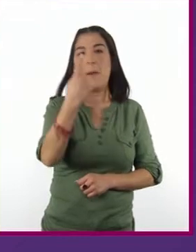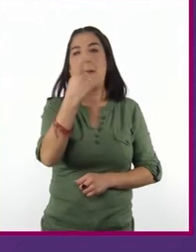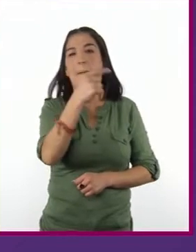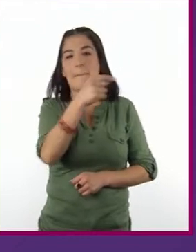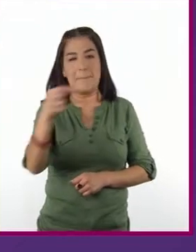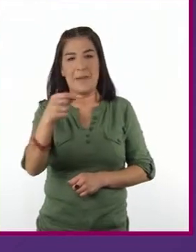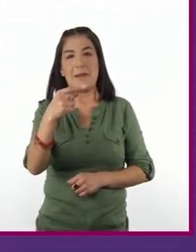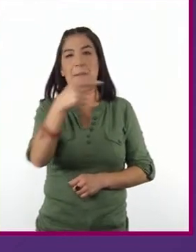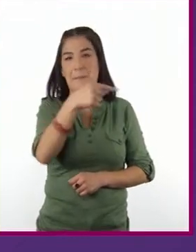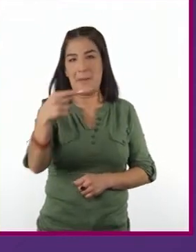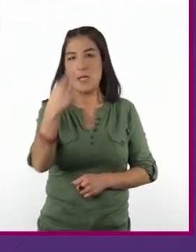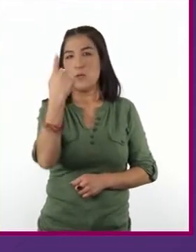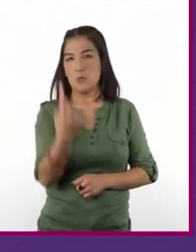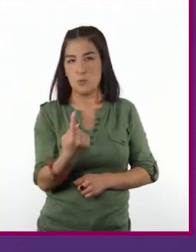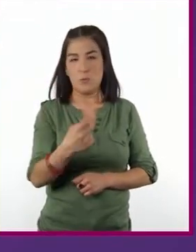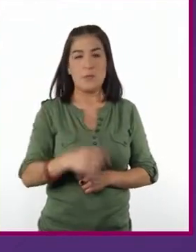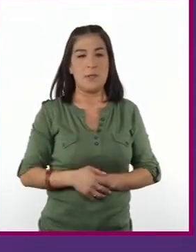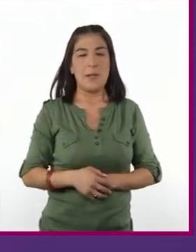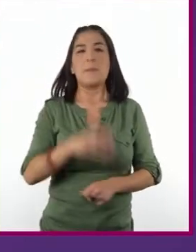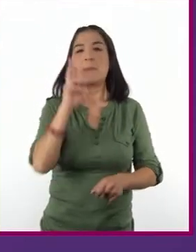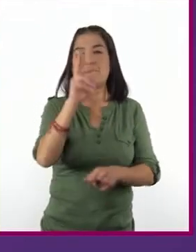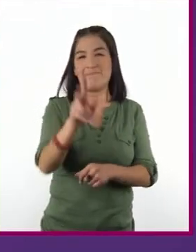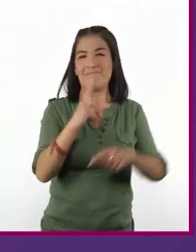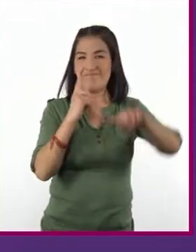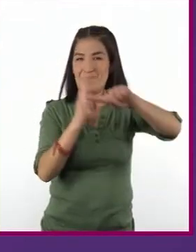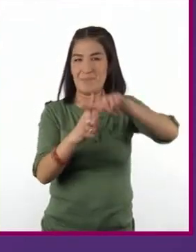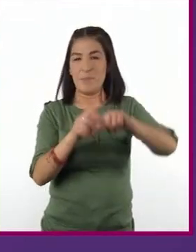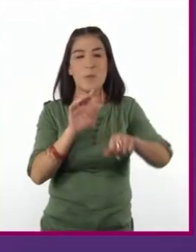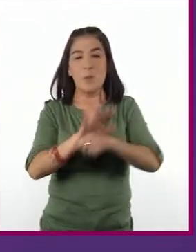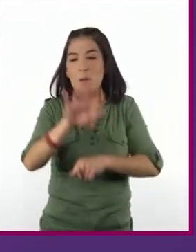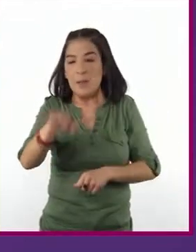1. Ubicamos en el eje de las abscisas